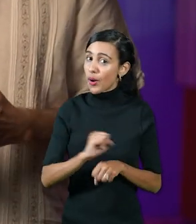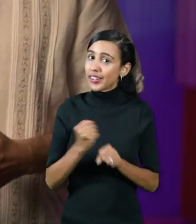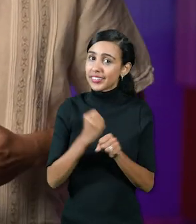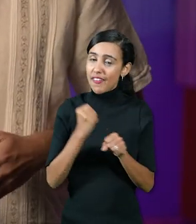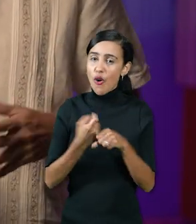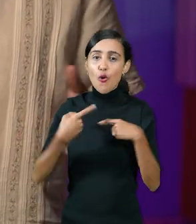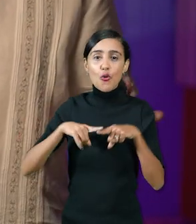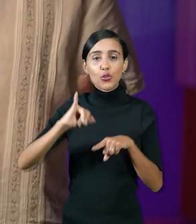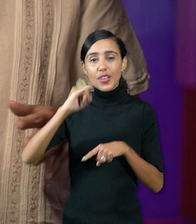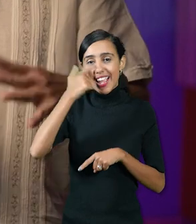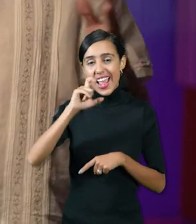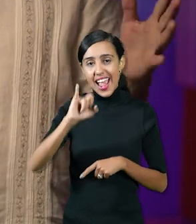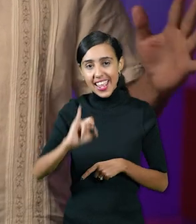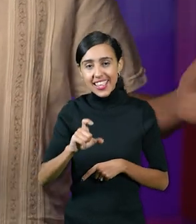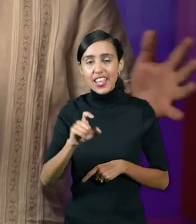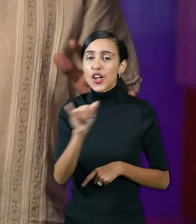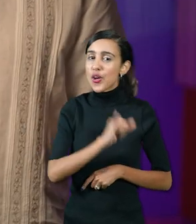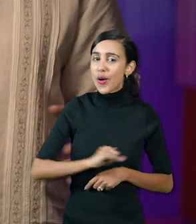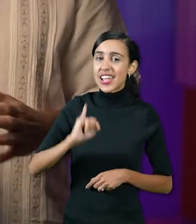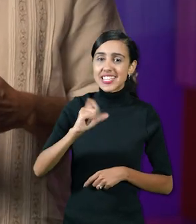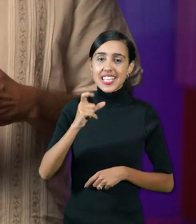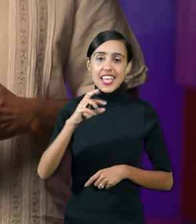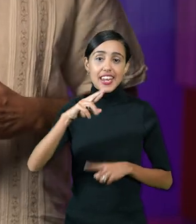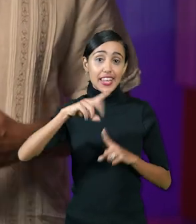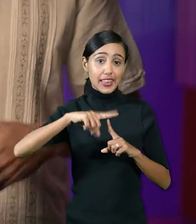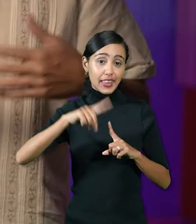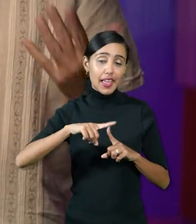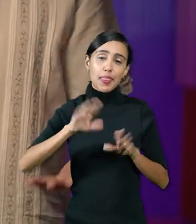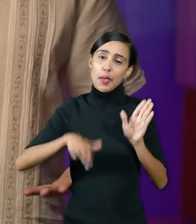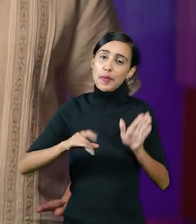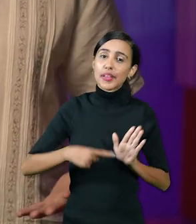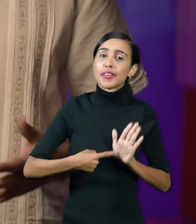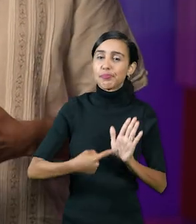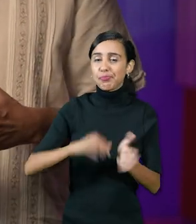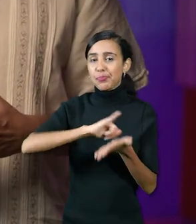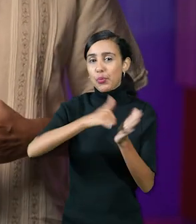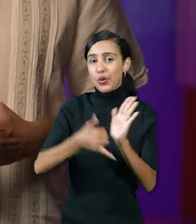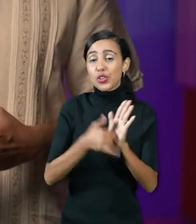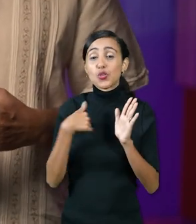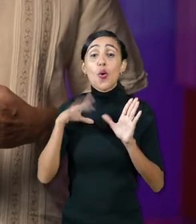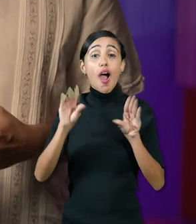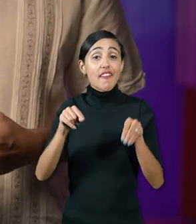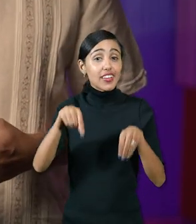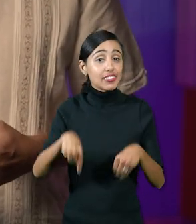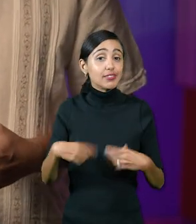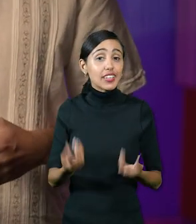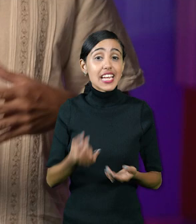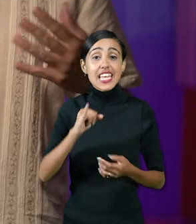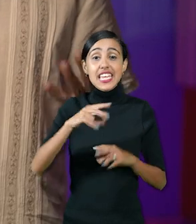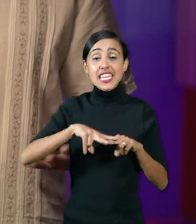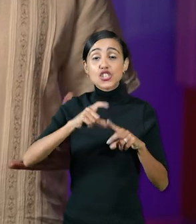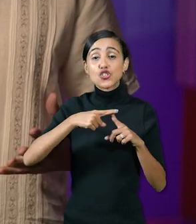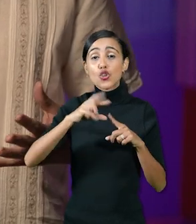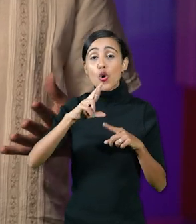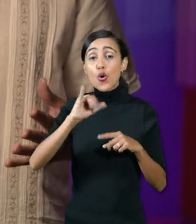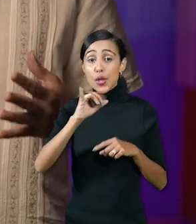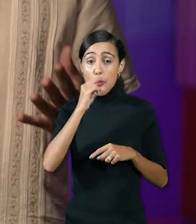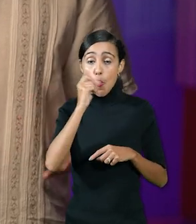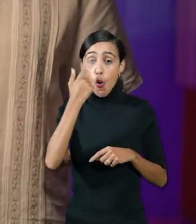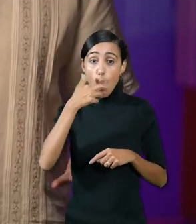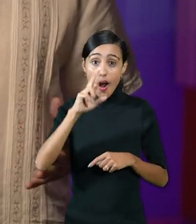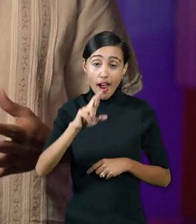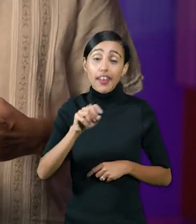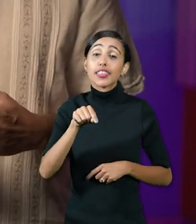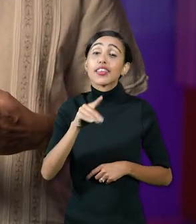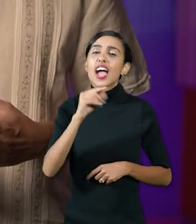con el ICAI, con el ICRT, independencia de los proyectos que presente. Vengo aquí a hablarles sobre el storyboard, que es un proceso